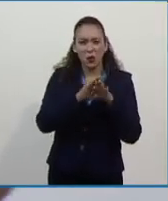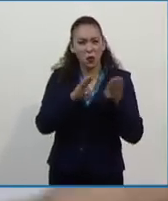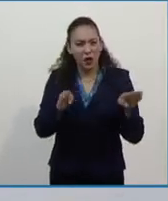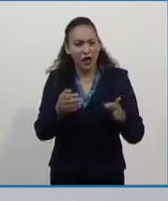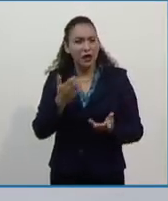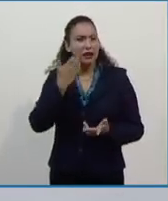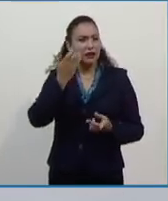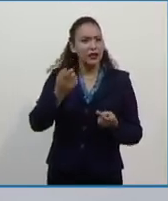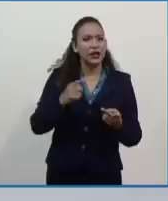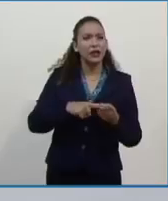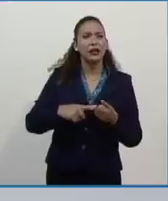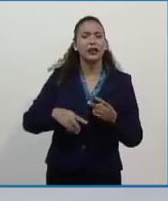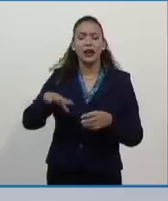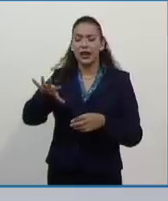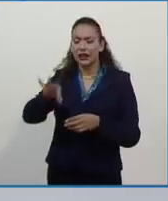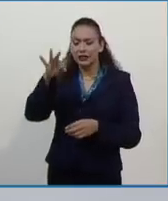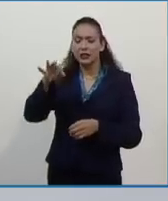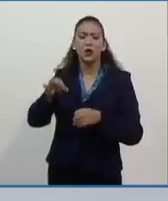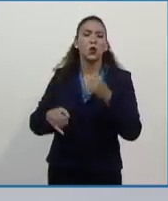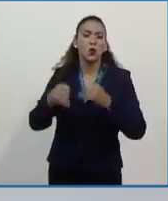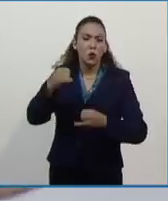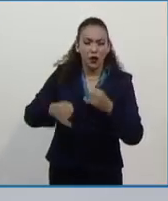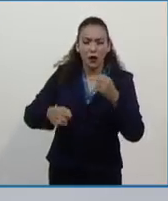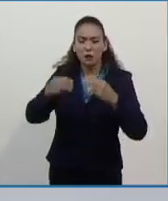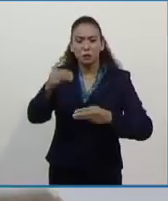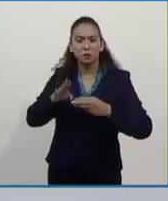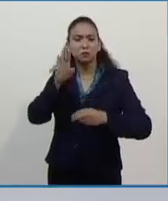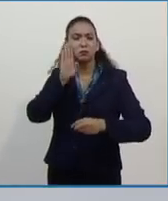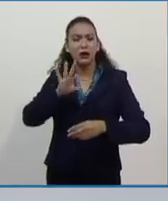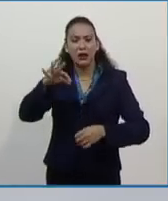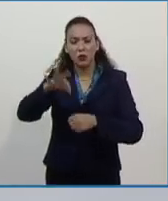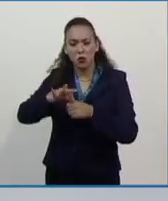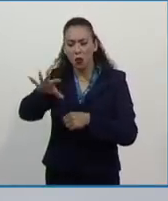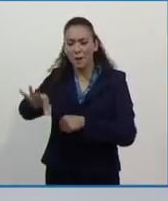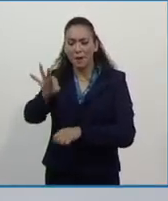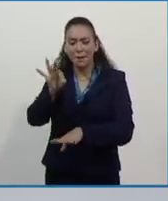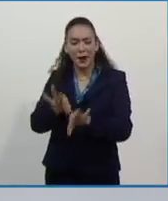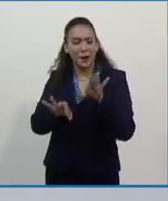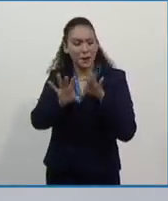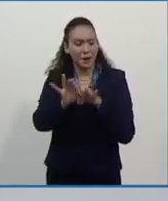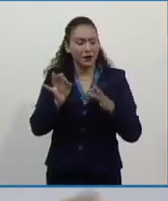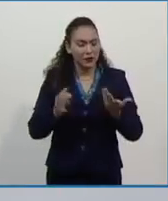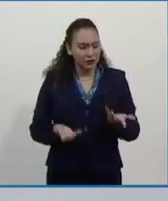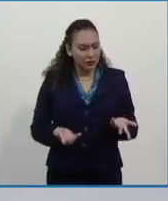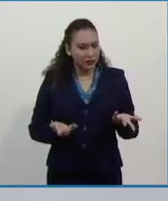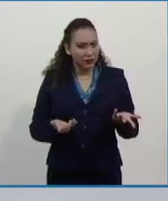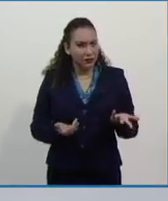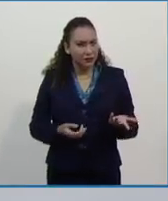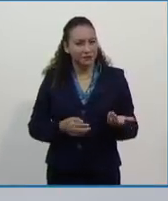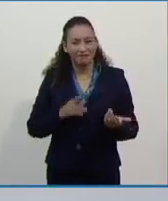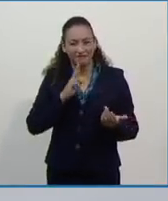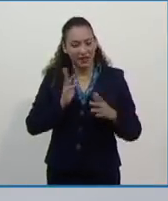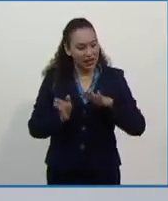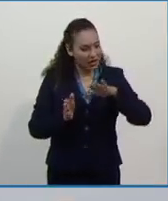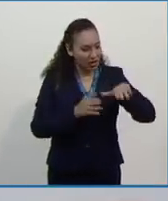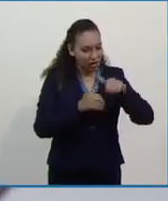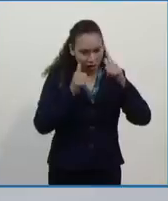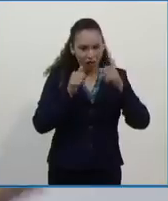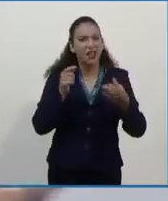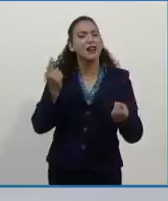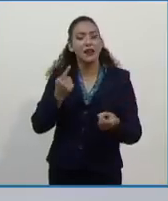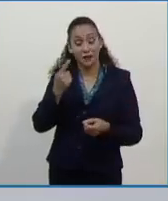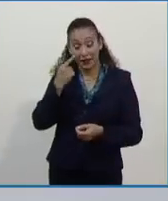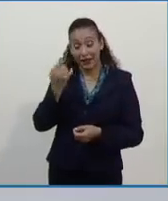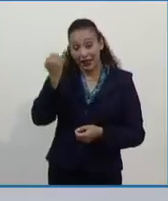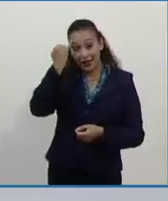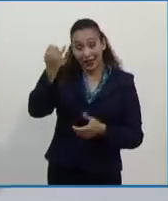hablar de elecciones de jueces, magistrados, ministros de la Suprema Corte de Justicia de la Nación, deberíamos de estar hablando verdaderamente de